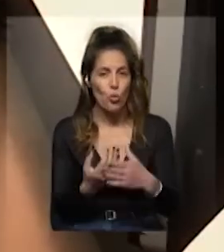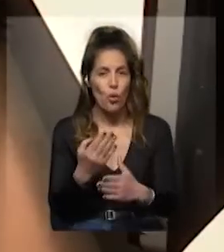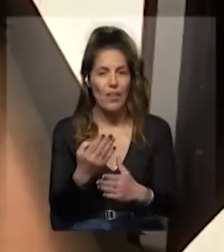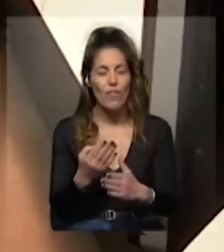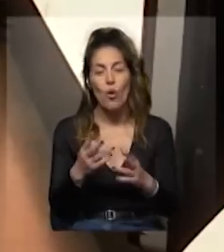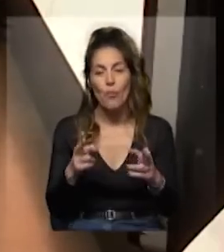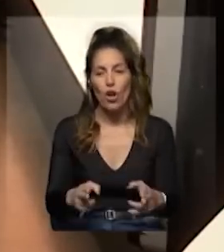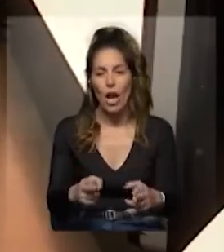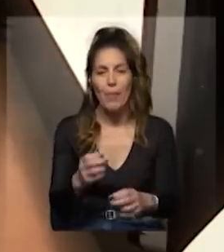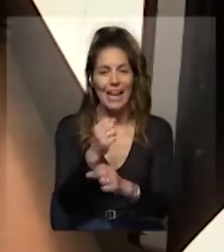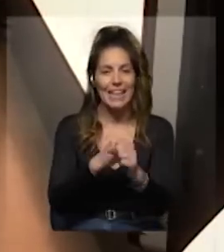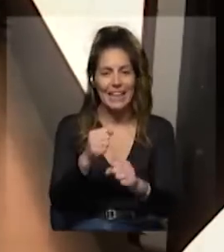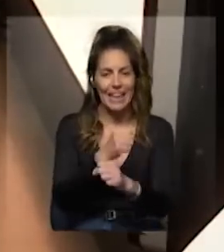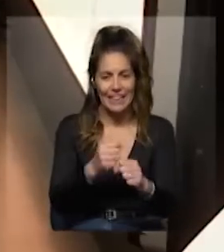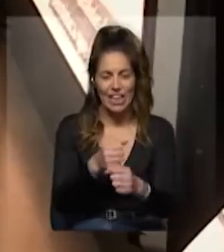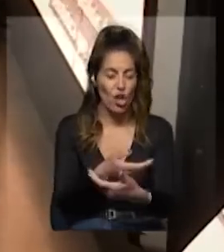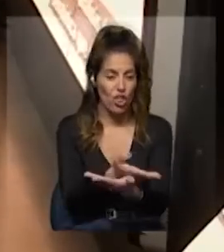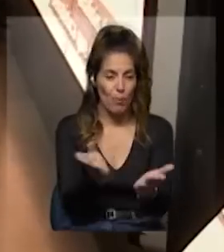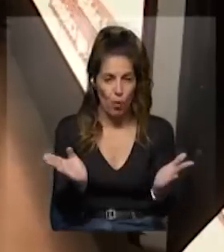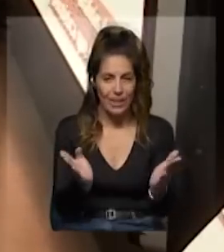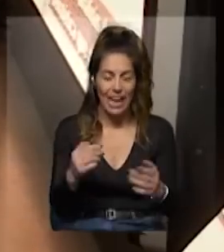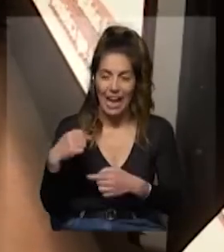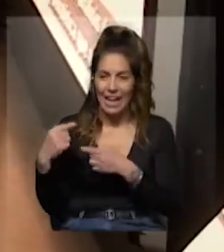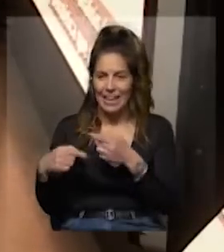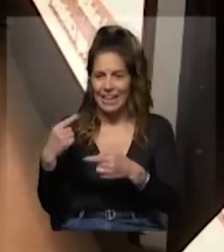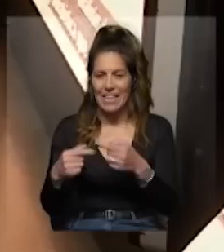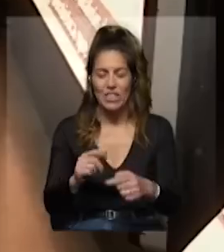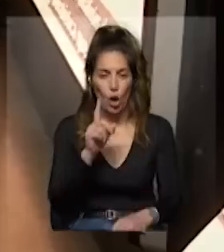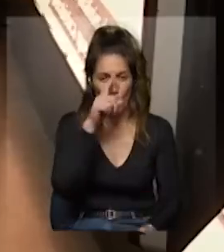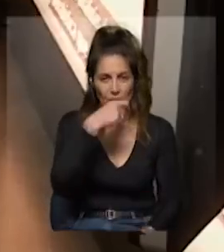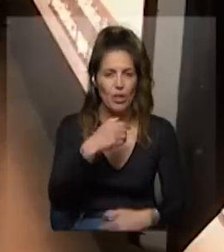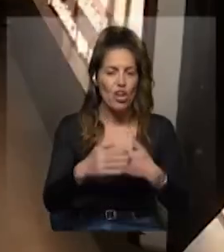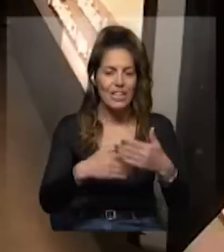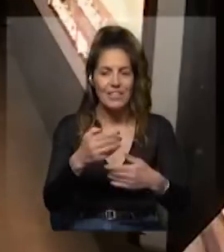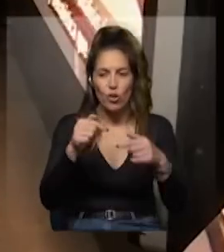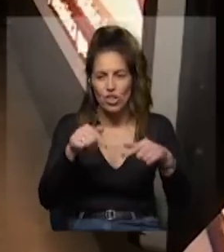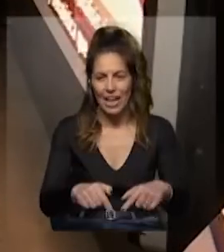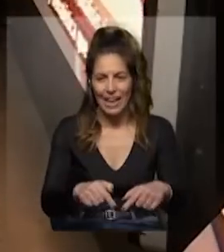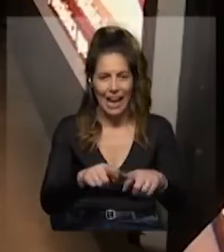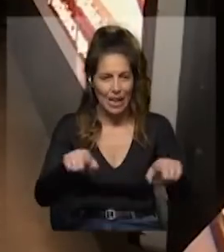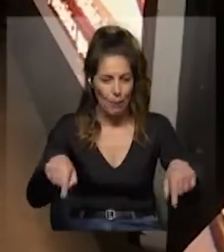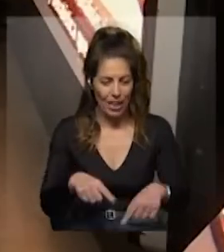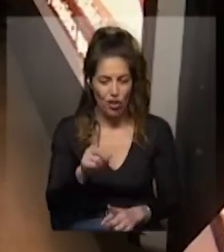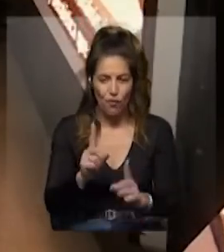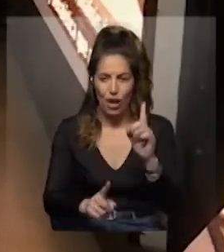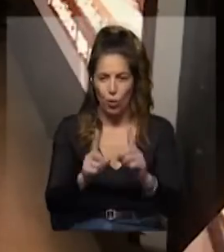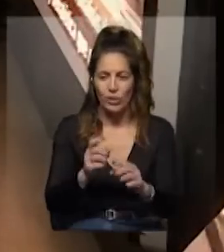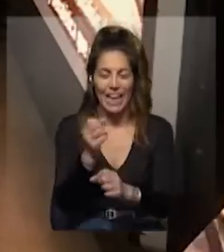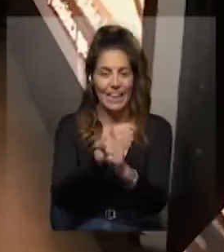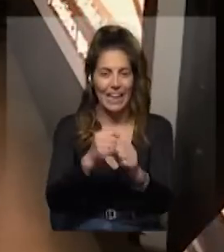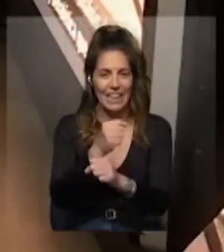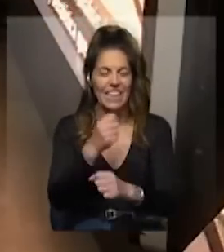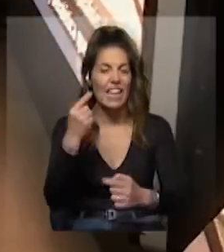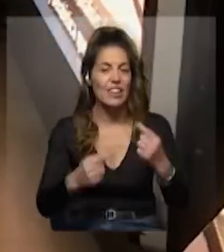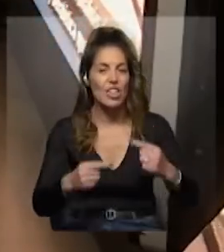de ingeniería demuestra un clásico montevideano que se desarrolla acá en el predio de la facultad de ingeniería con